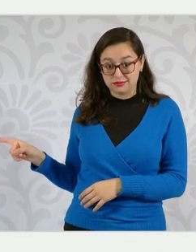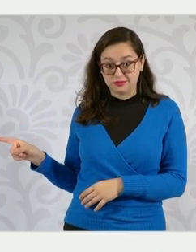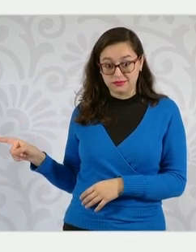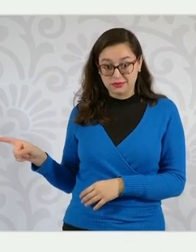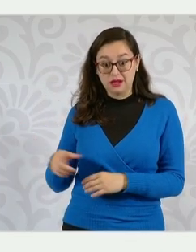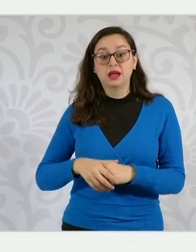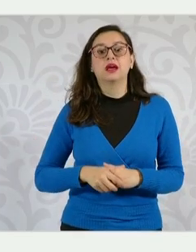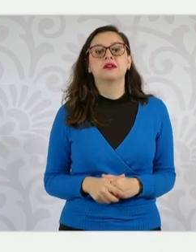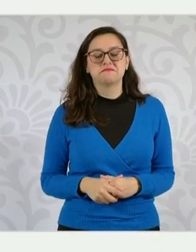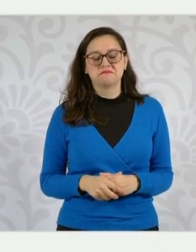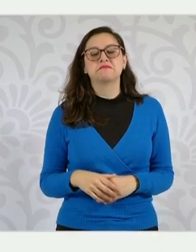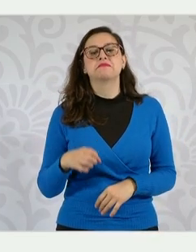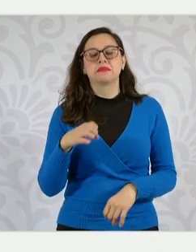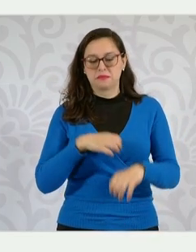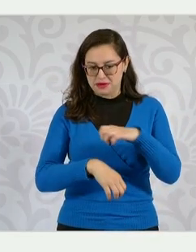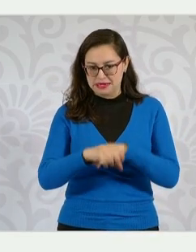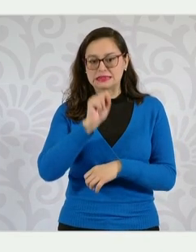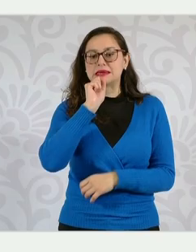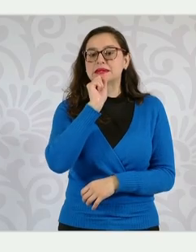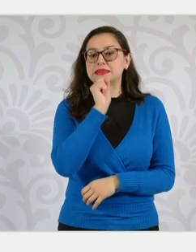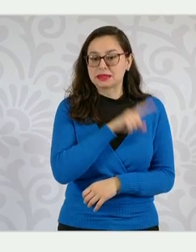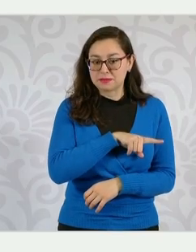por la empresa Numba